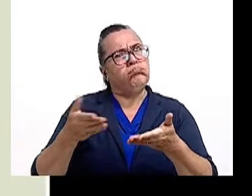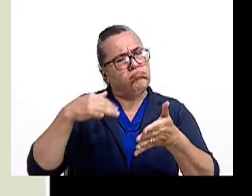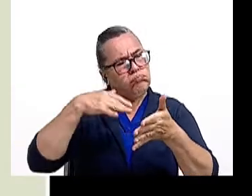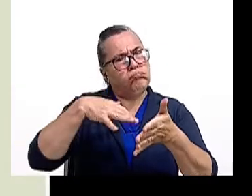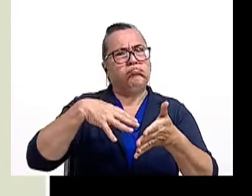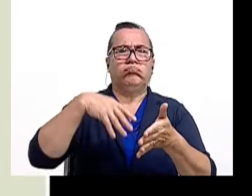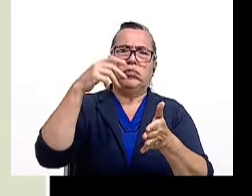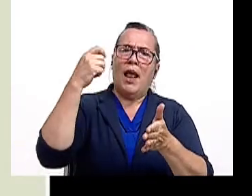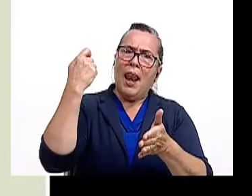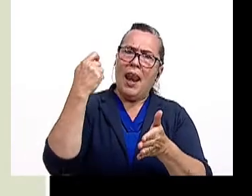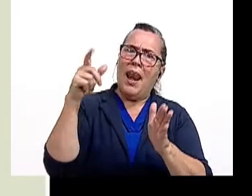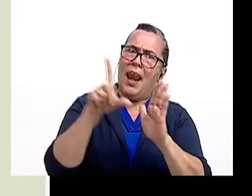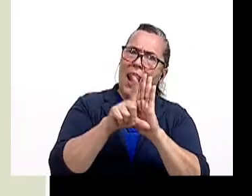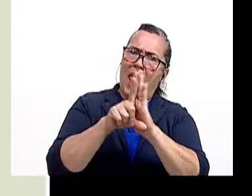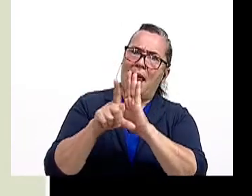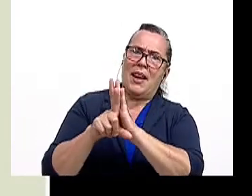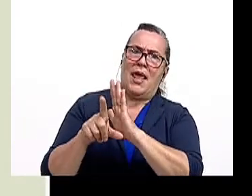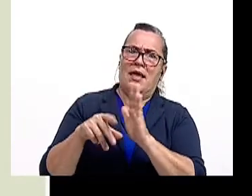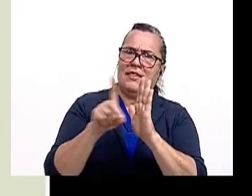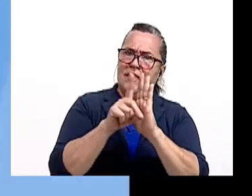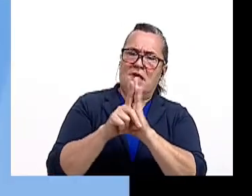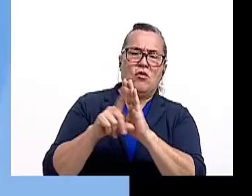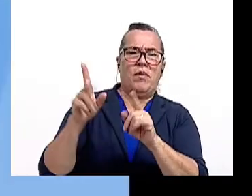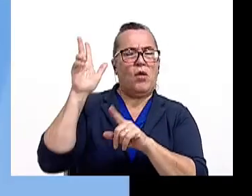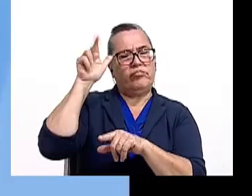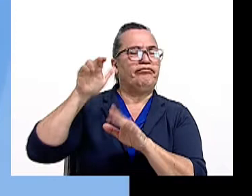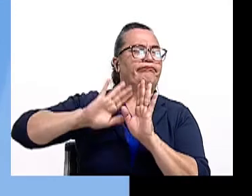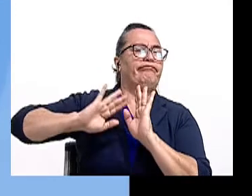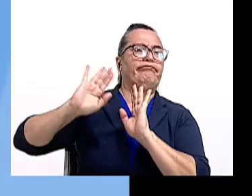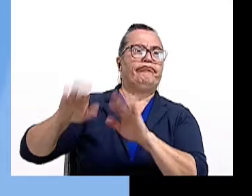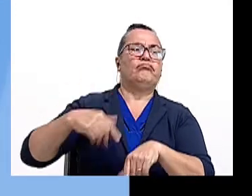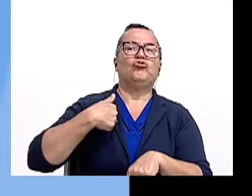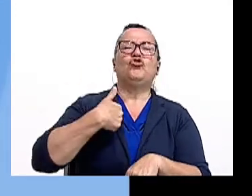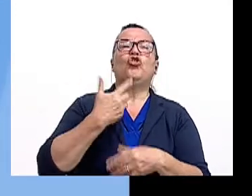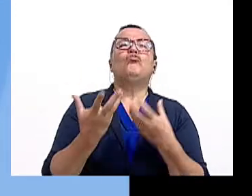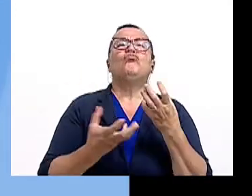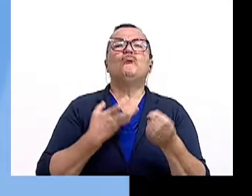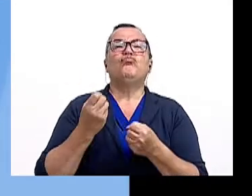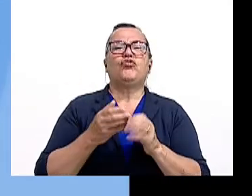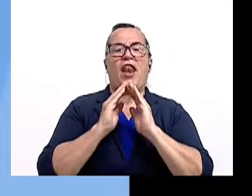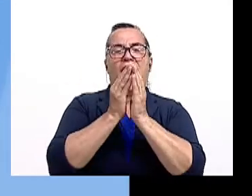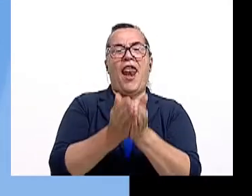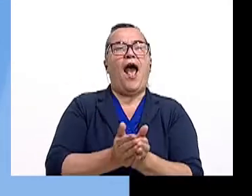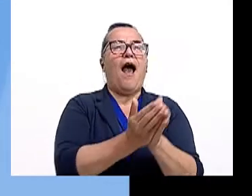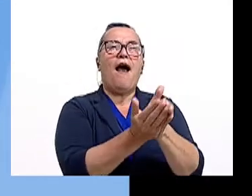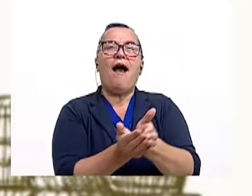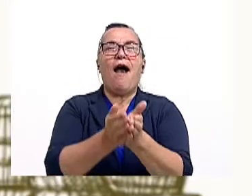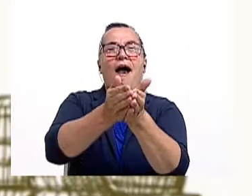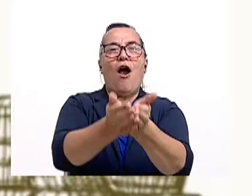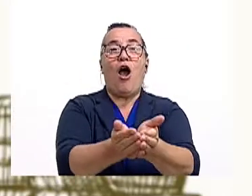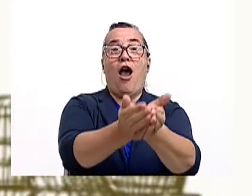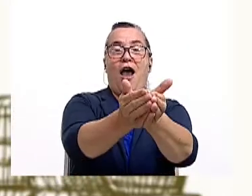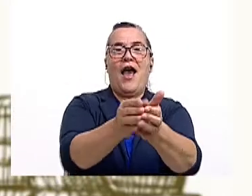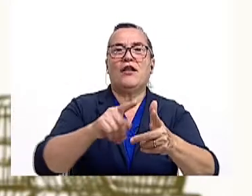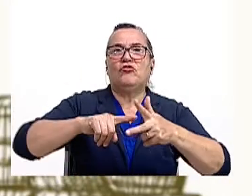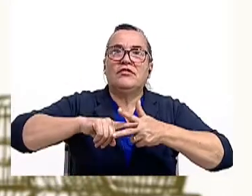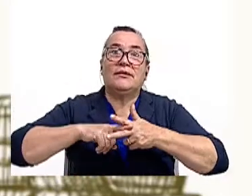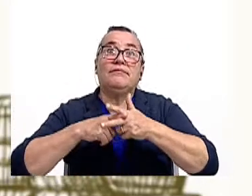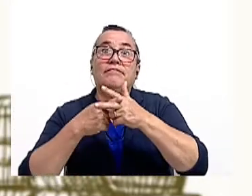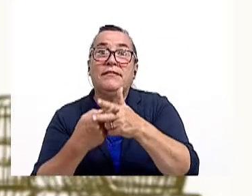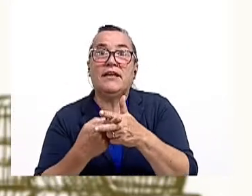leyes, pero él, muy tercamente, decide que quiere ser navegante. Entonces empieza